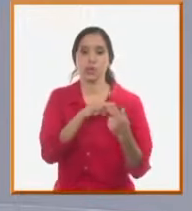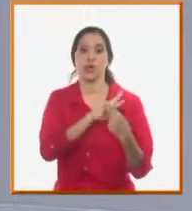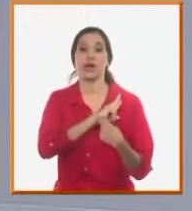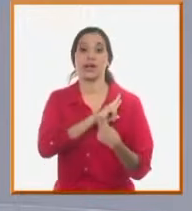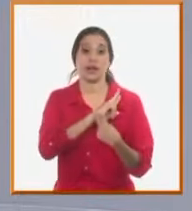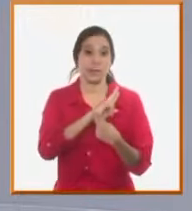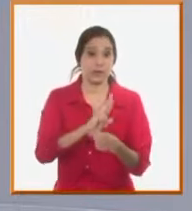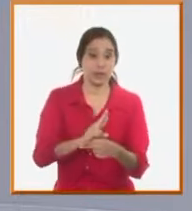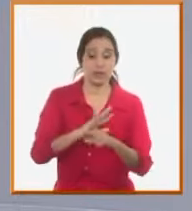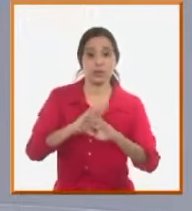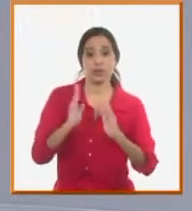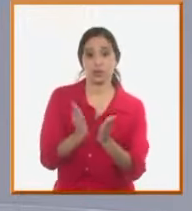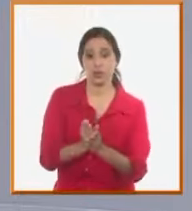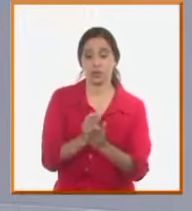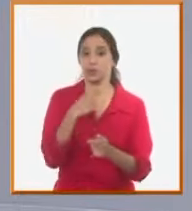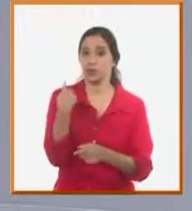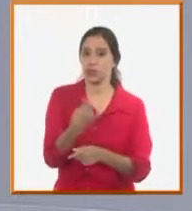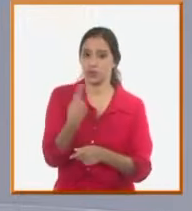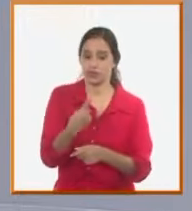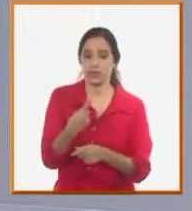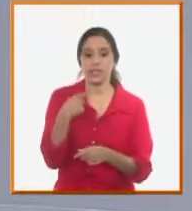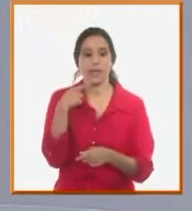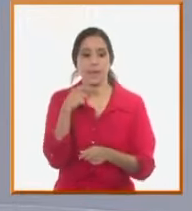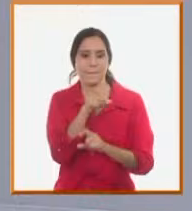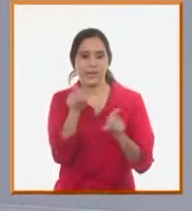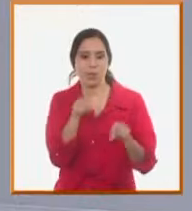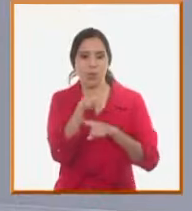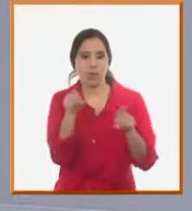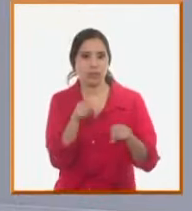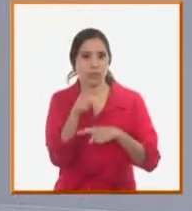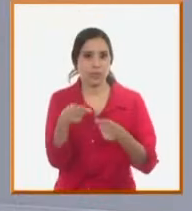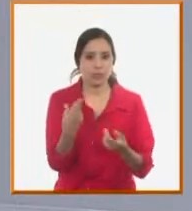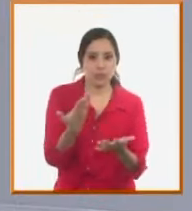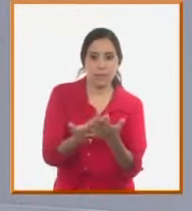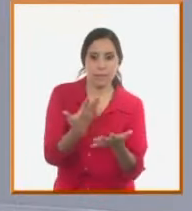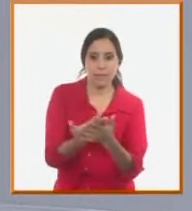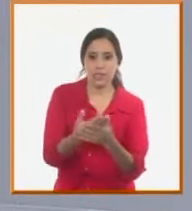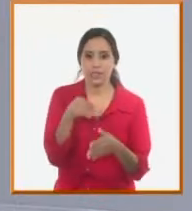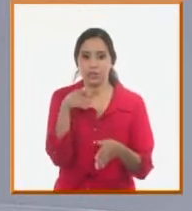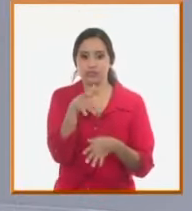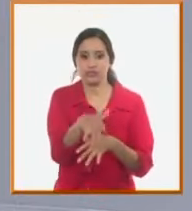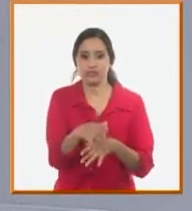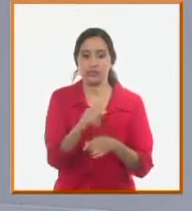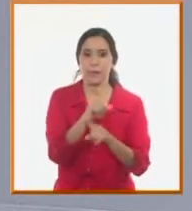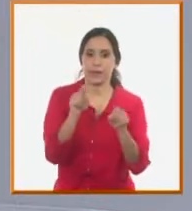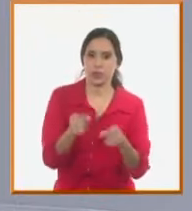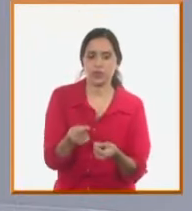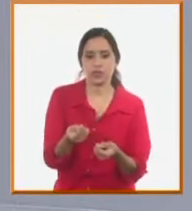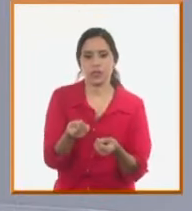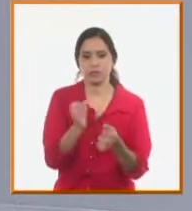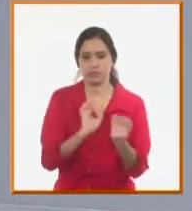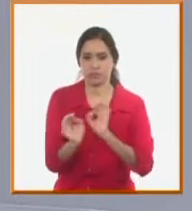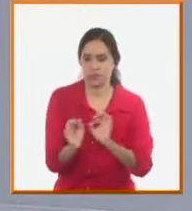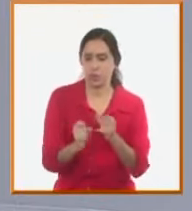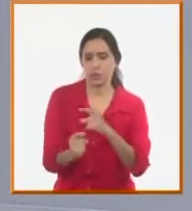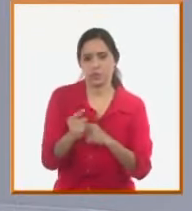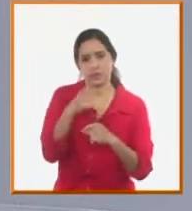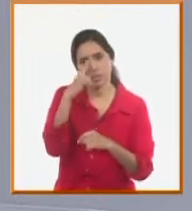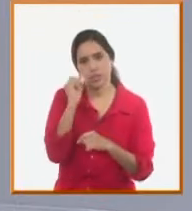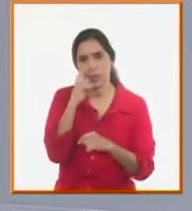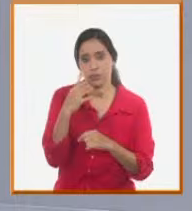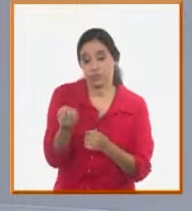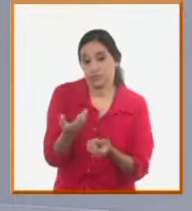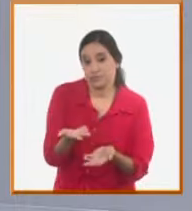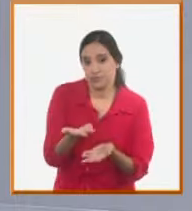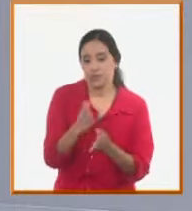se dirija a nuestras oficinas y que pregunte si hay un seguro, porque como decíamos ayer, casi todas las actividades de la